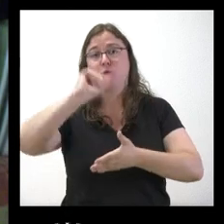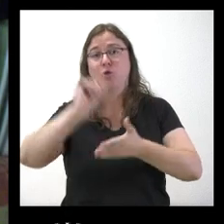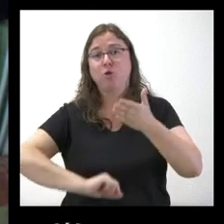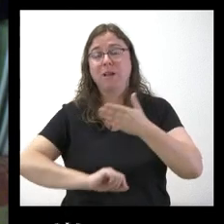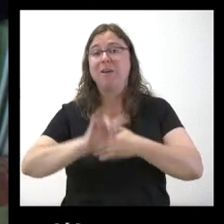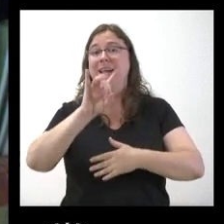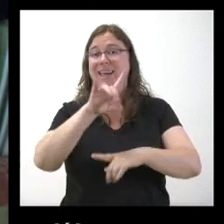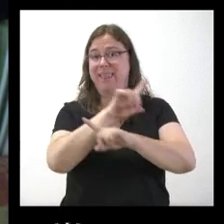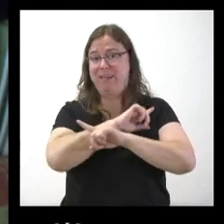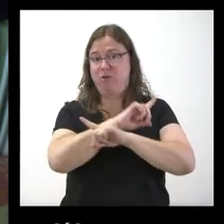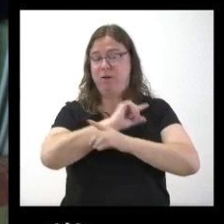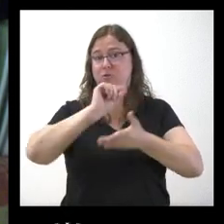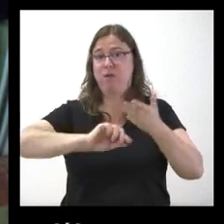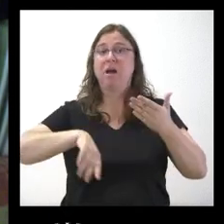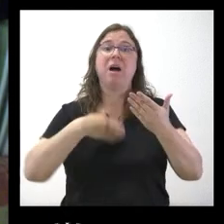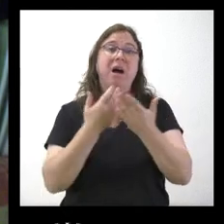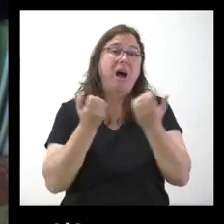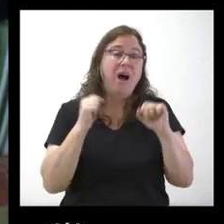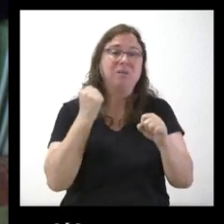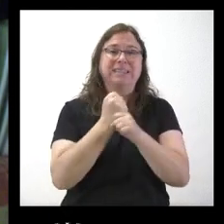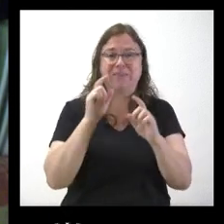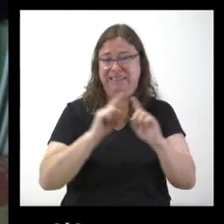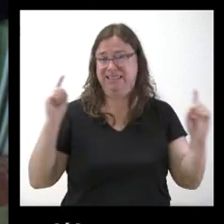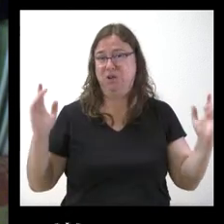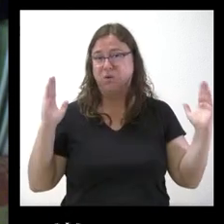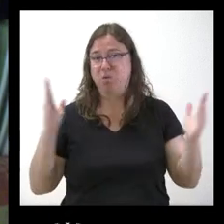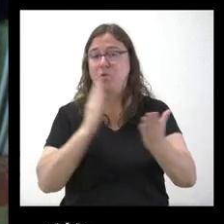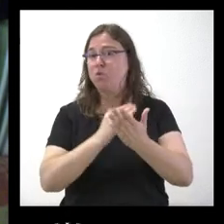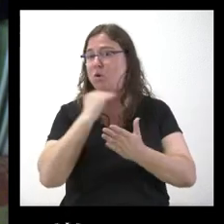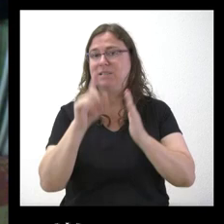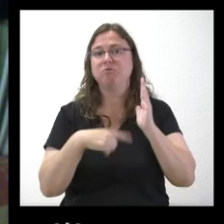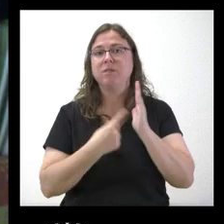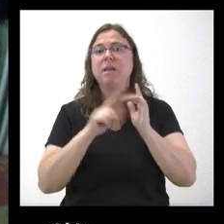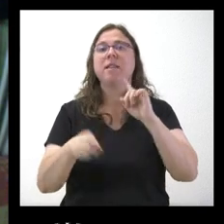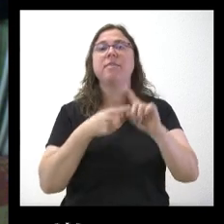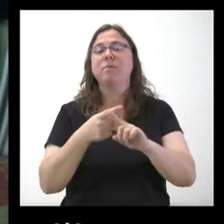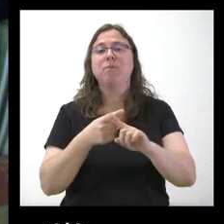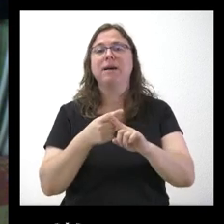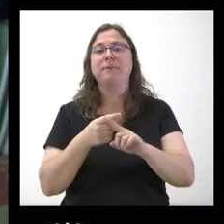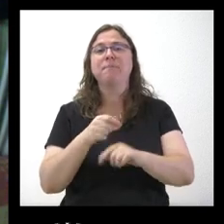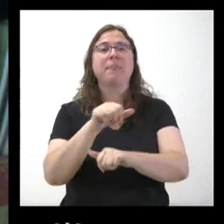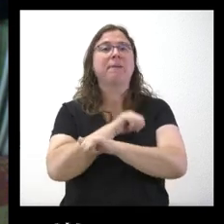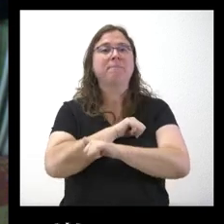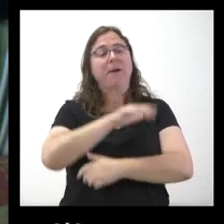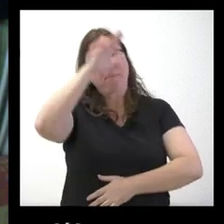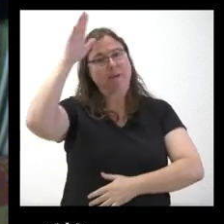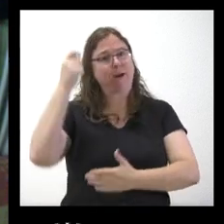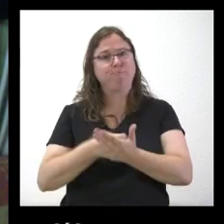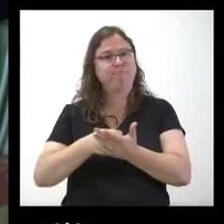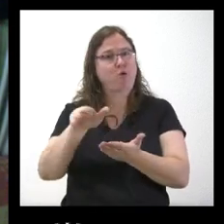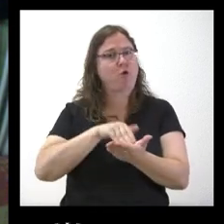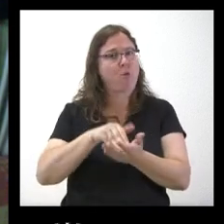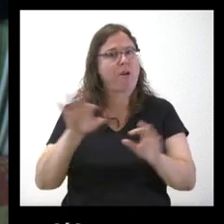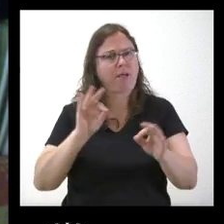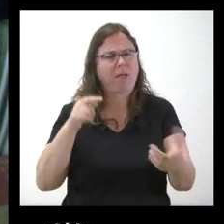de noviembre Aunque trabajen durante todo el curso prácticamente entero luego no tienen derecho al pago de retribuciones en los meses de verano es una demanda que